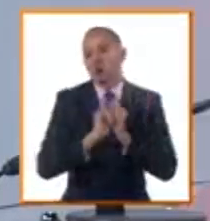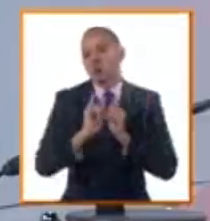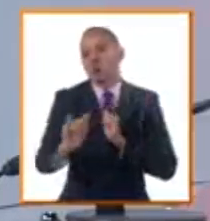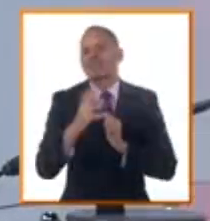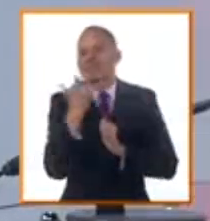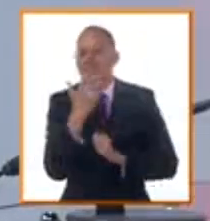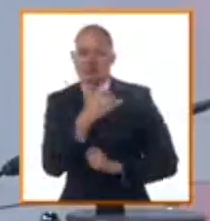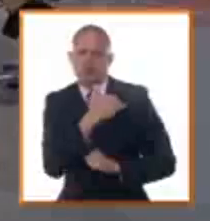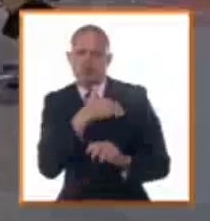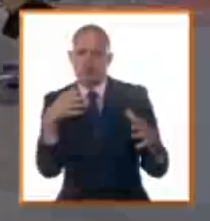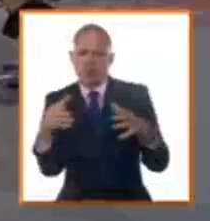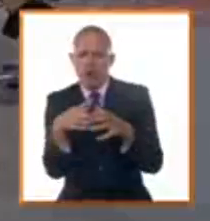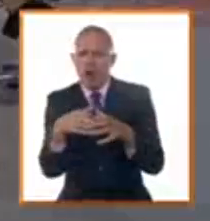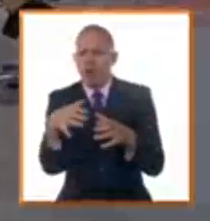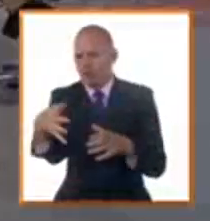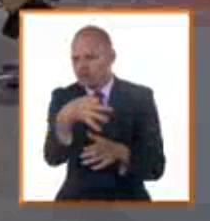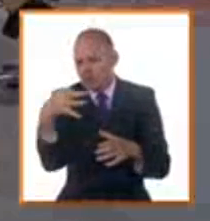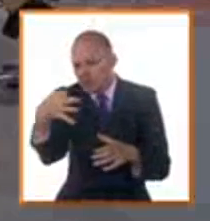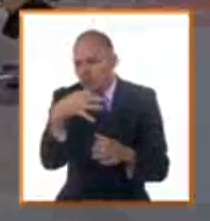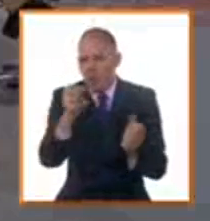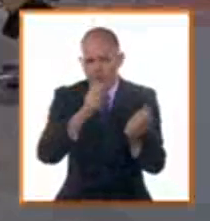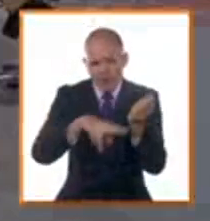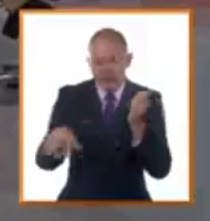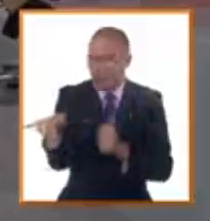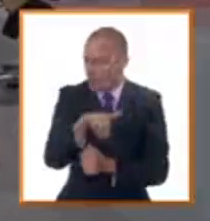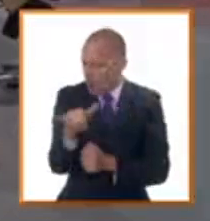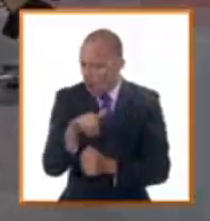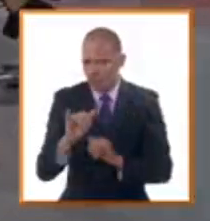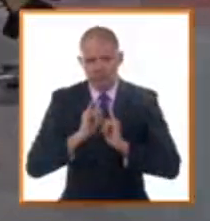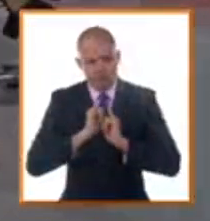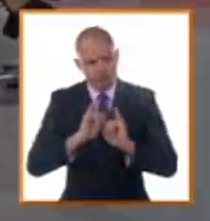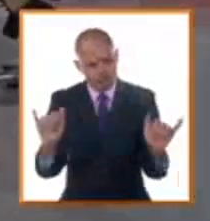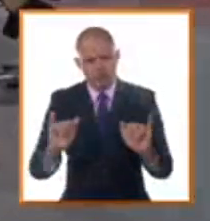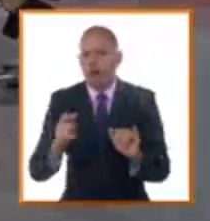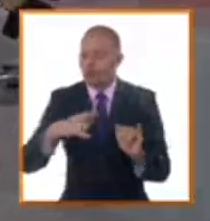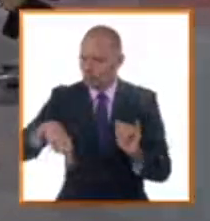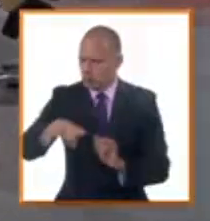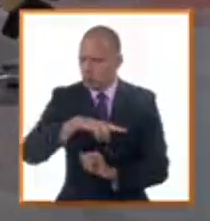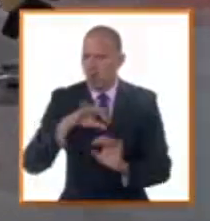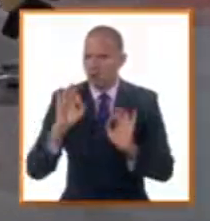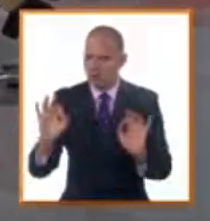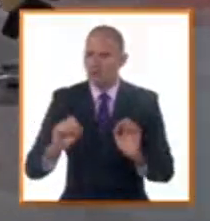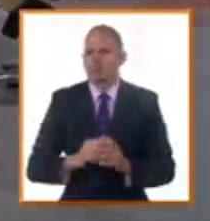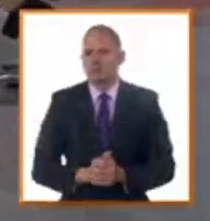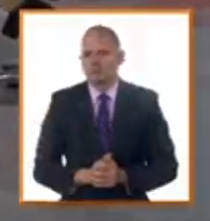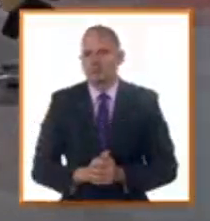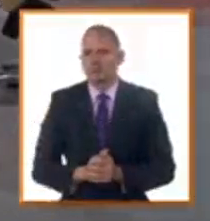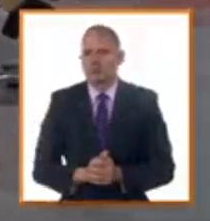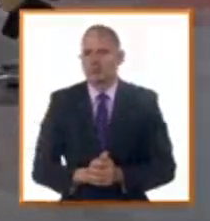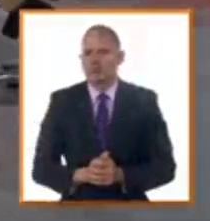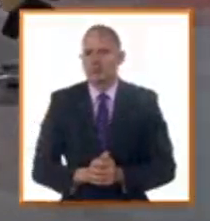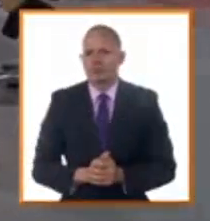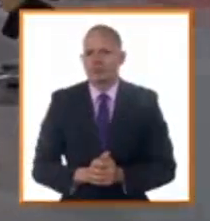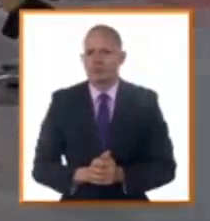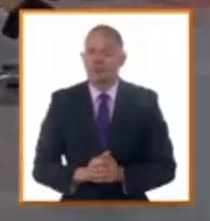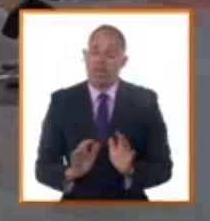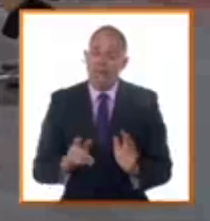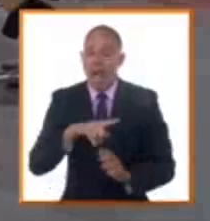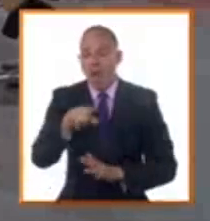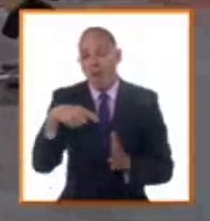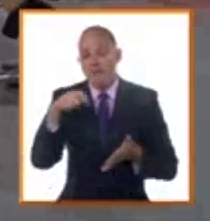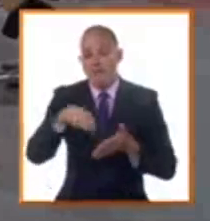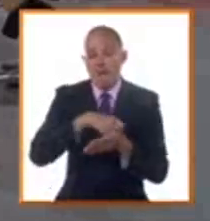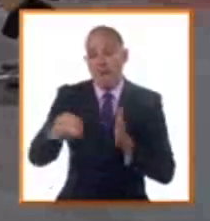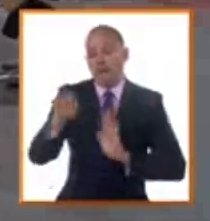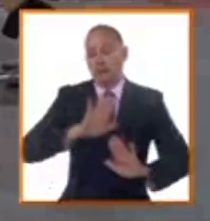municipal y provincial tiene que Tienen la establecer información. sus Exactamente. propias condiciones para actuar. Imagínense